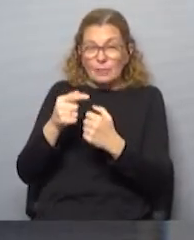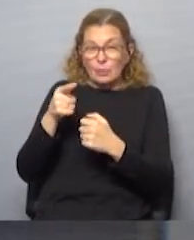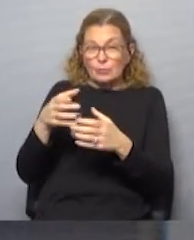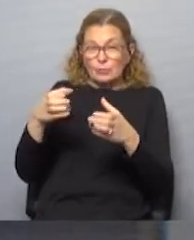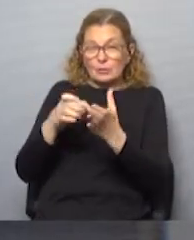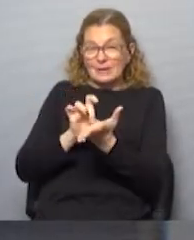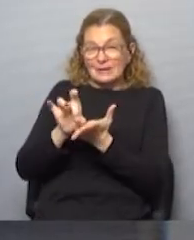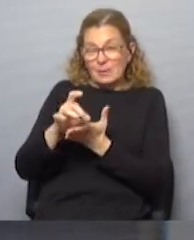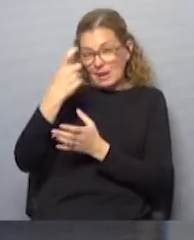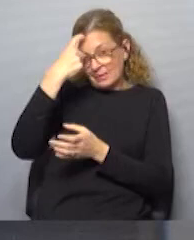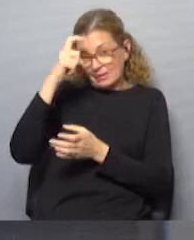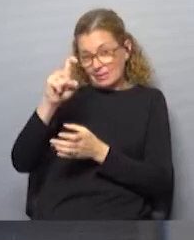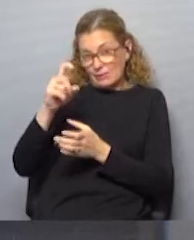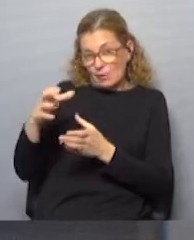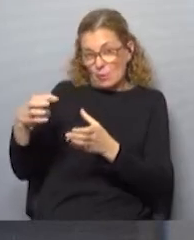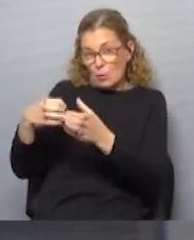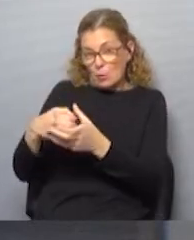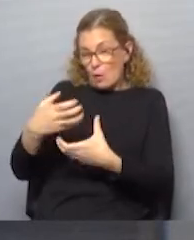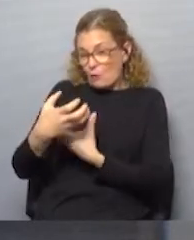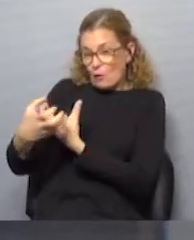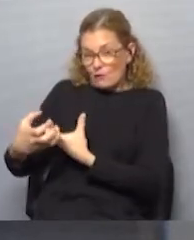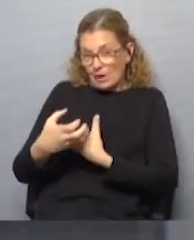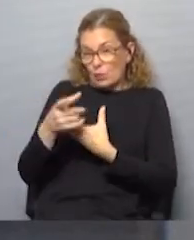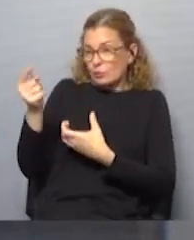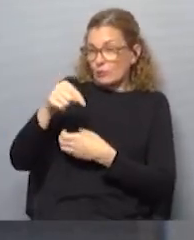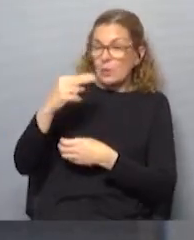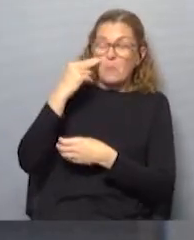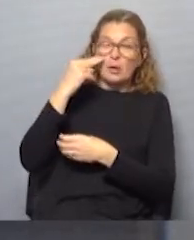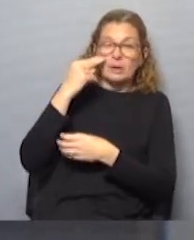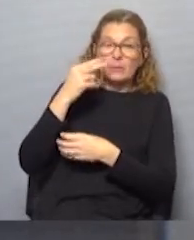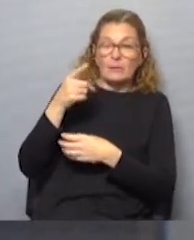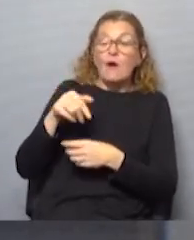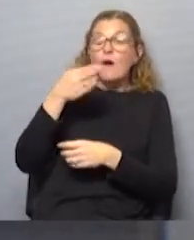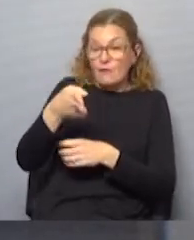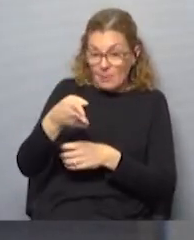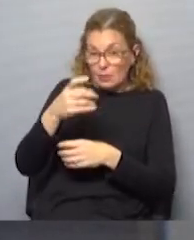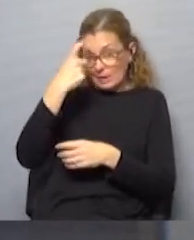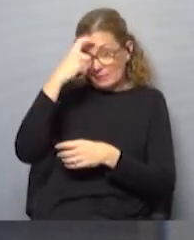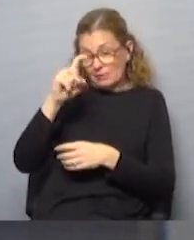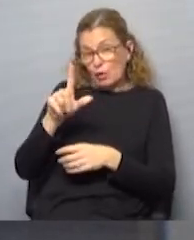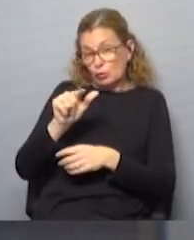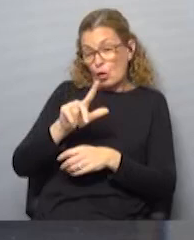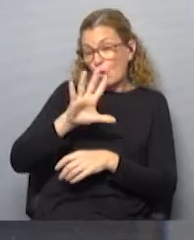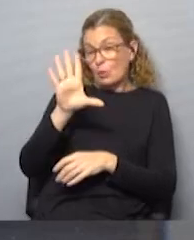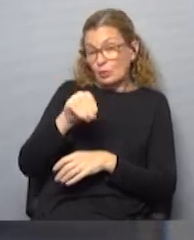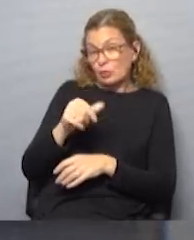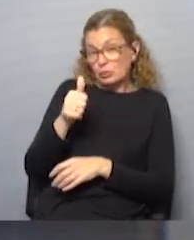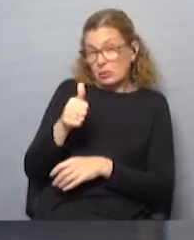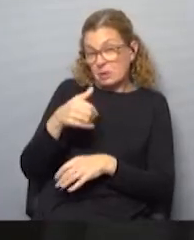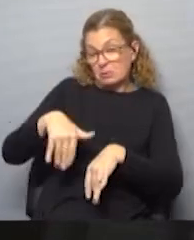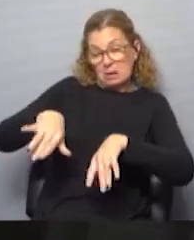sistema científico como un cuartel de bomberos que cuando viene una emergencia entonces recurrimos a la ciencia y cuando todo está bien pues